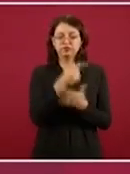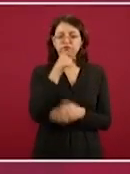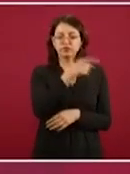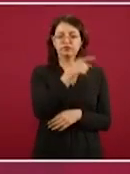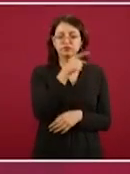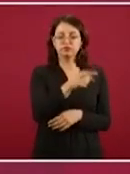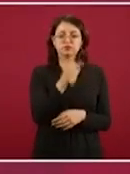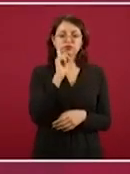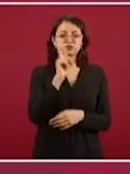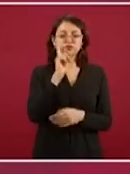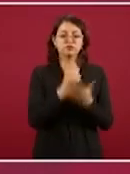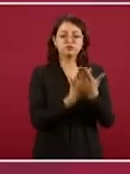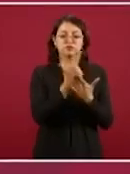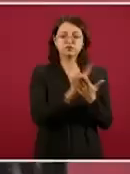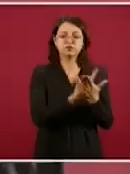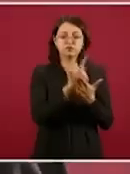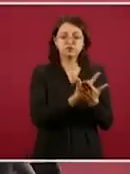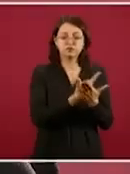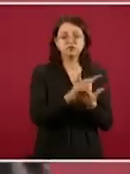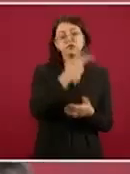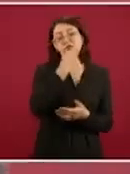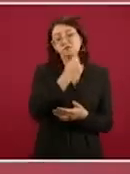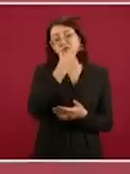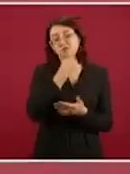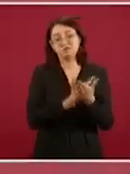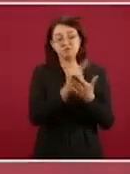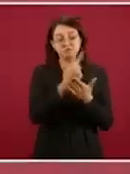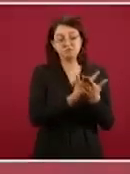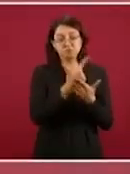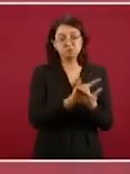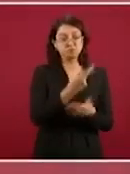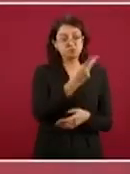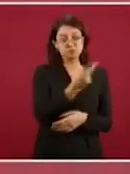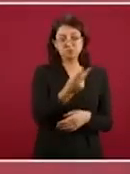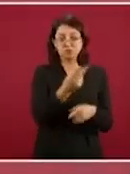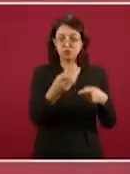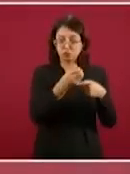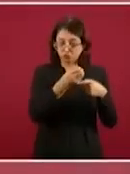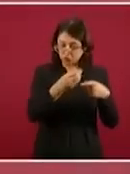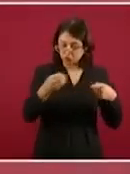una contadora y un contador, y bien ordenados, ¿no?,